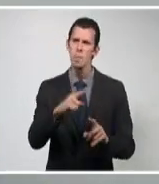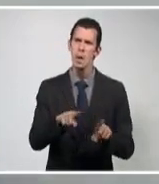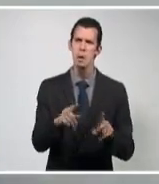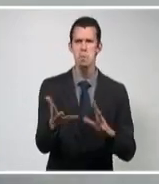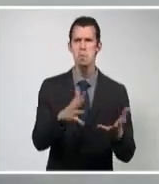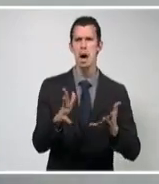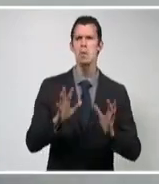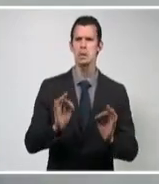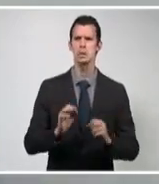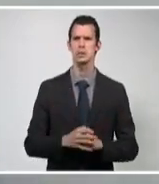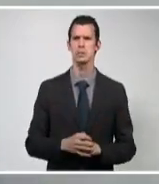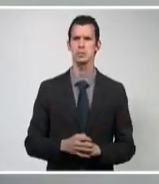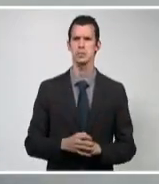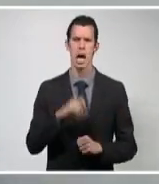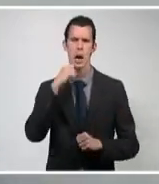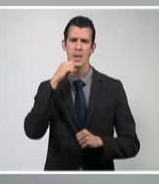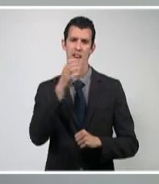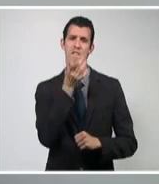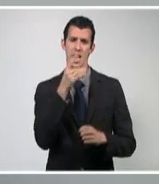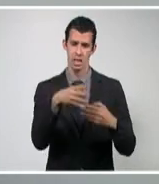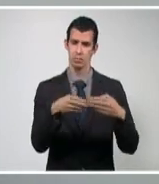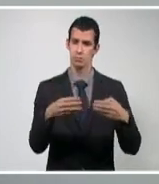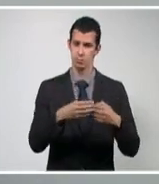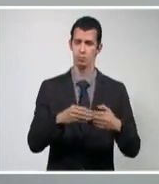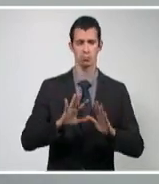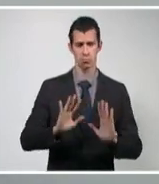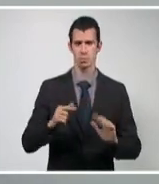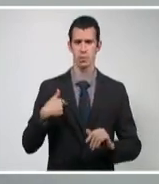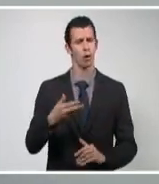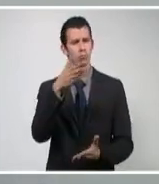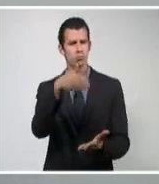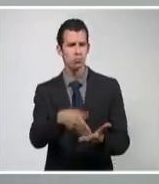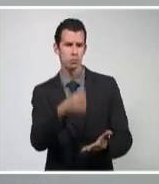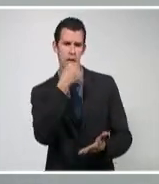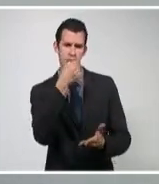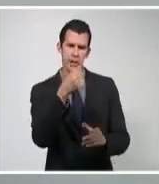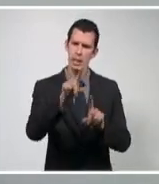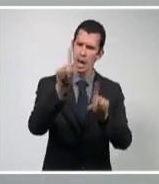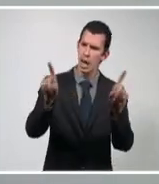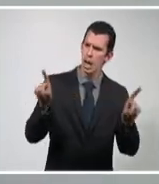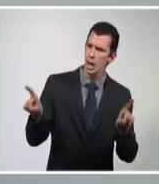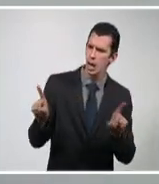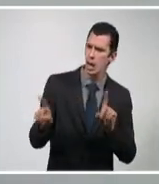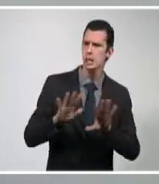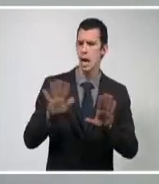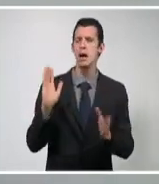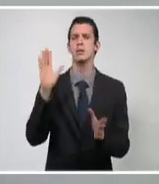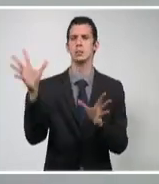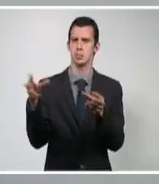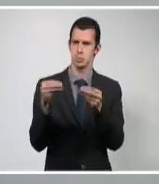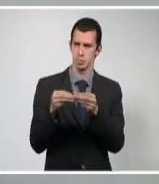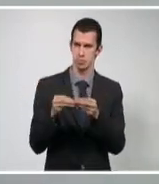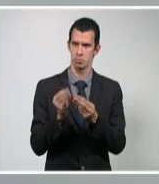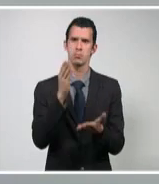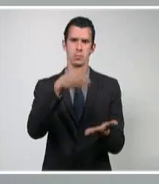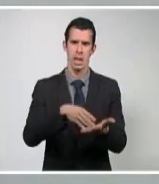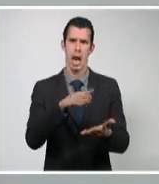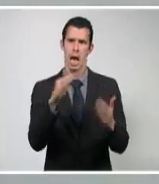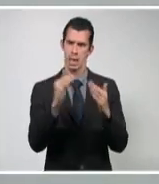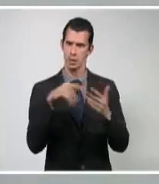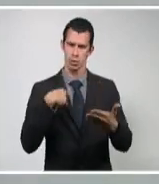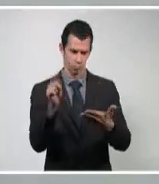dólares. Solamente sé que es una persona que me trae el dinero a la casa, nunca es el mismo. O sea, no sé si es